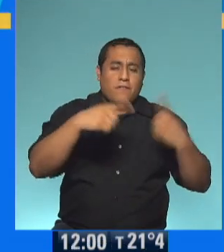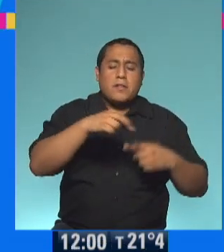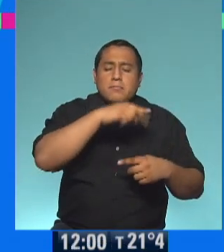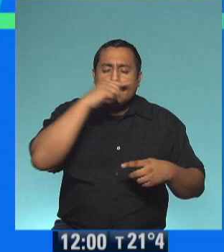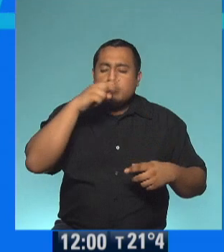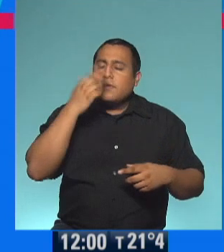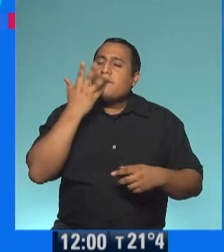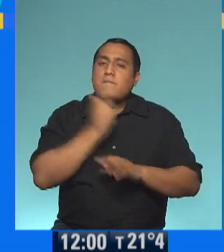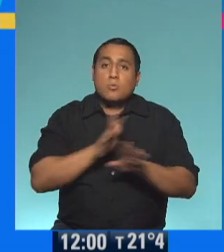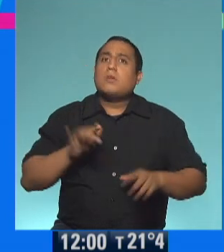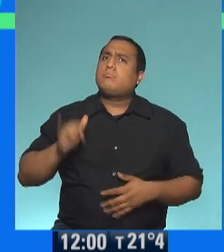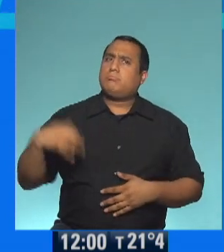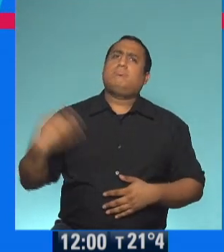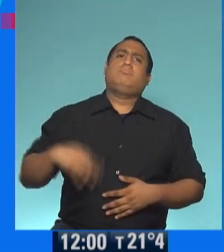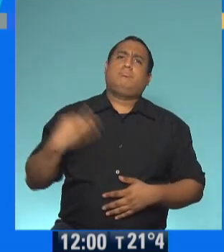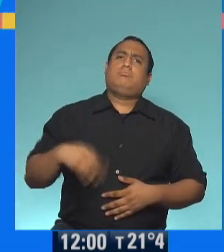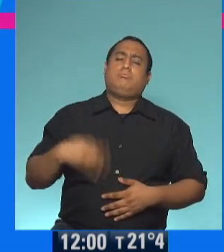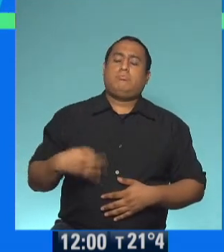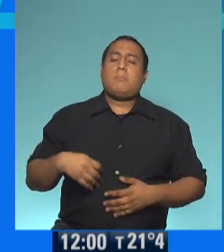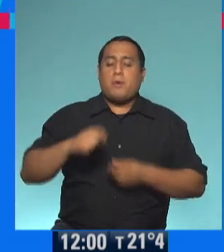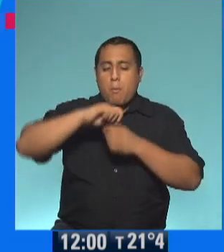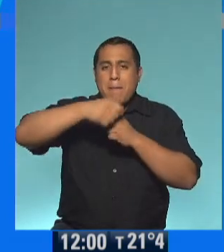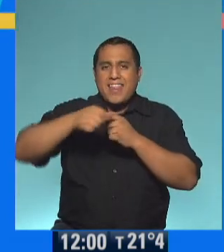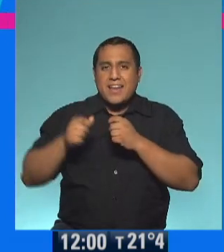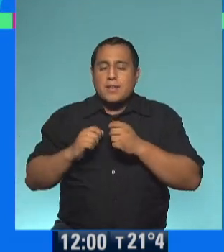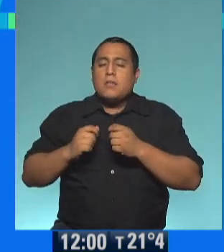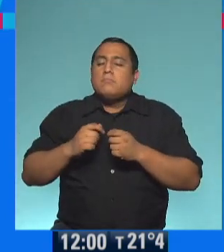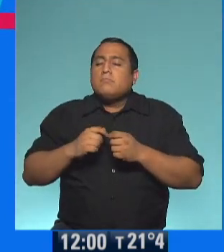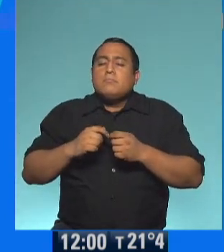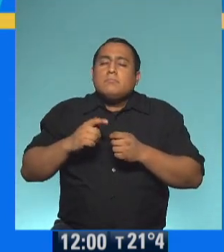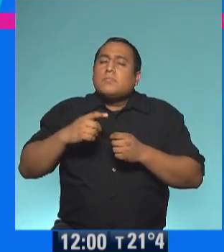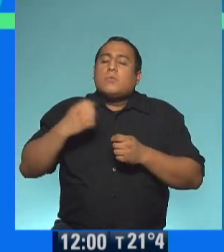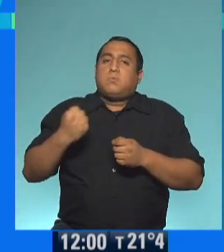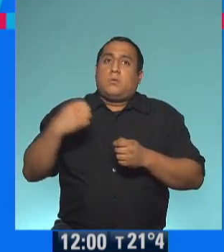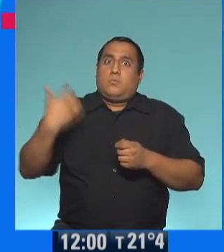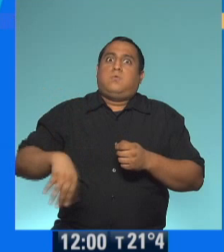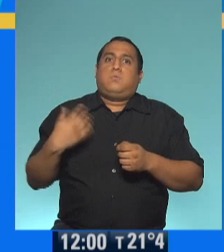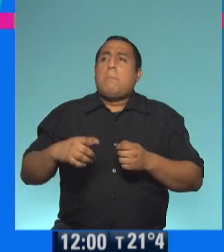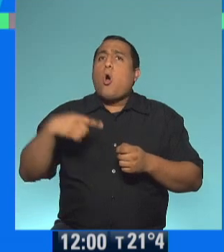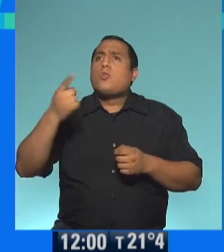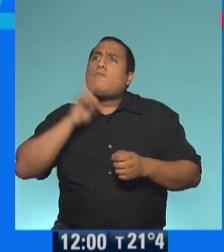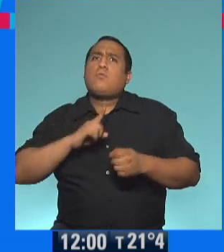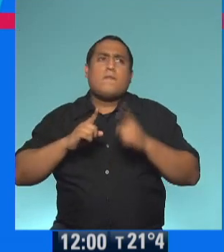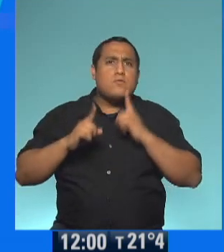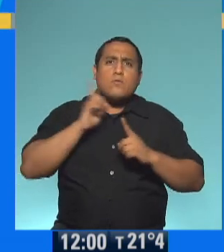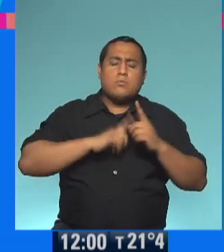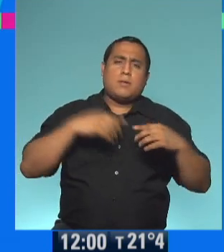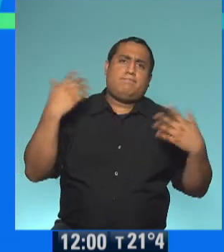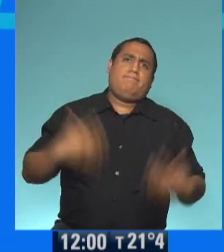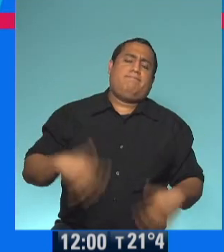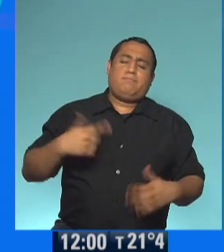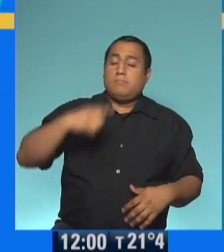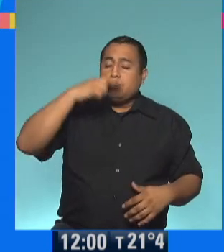bueno, Juli. Es que es verdad. Hablamos del olor de la mandarina, por ejemplo, que es muy fuerte. Pero hay varias frutas que tienen un olor muy